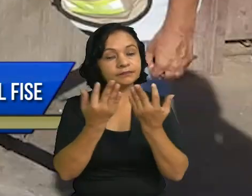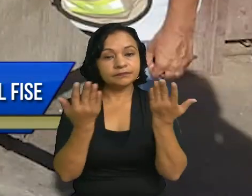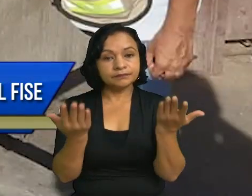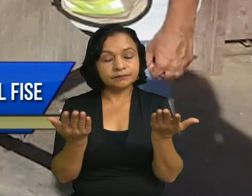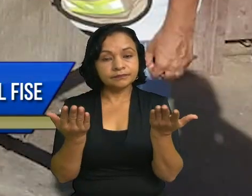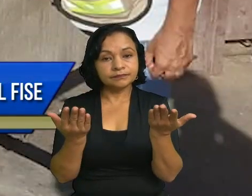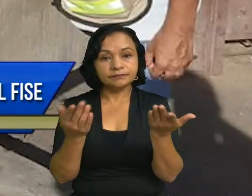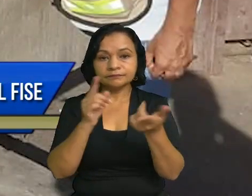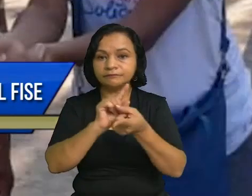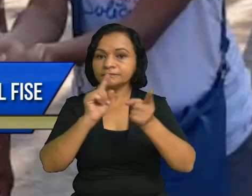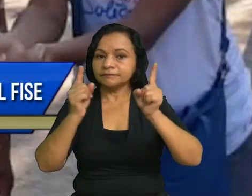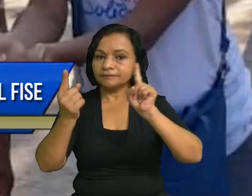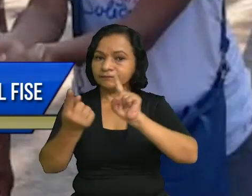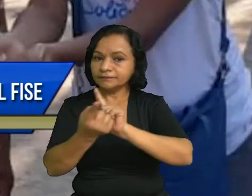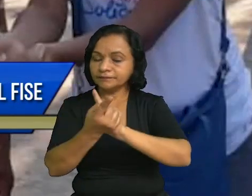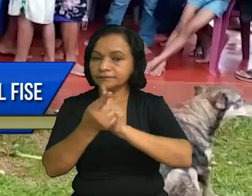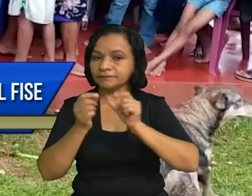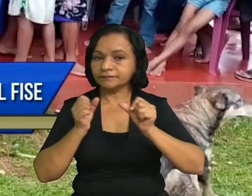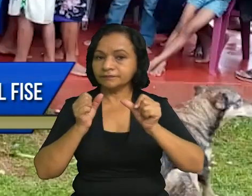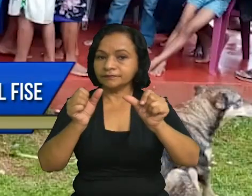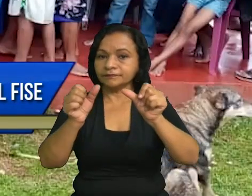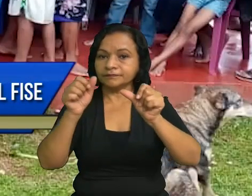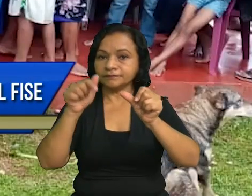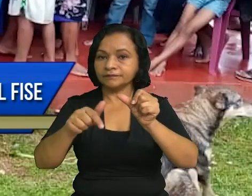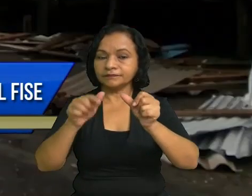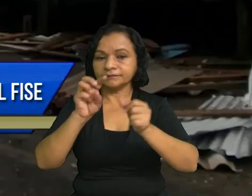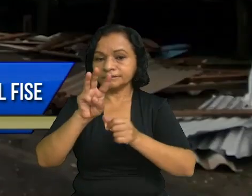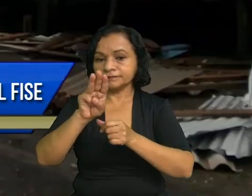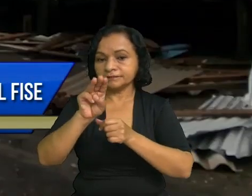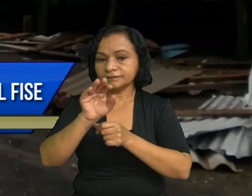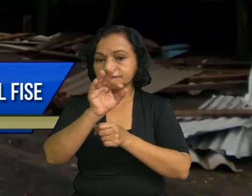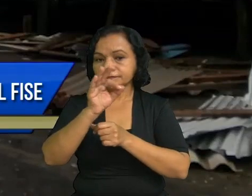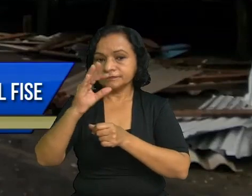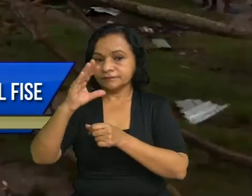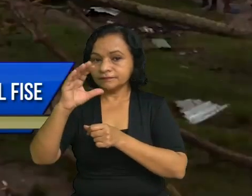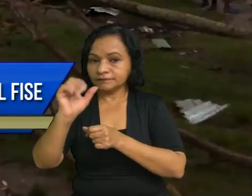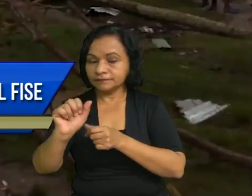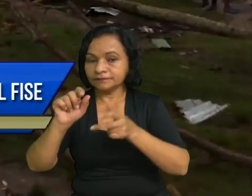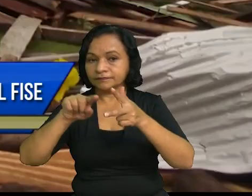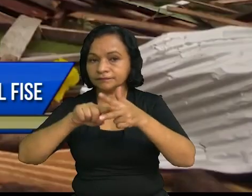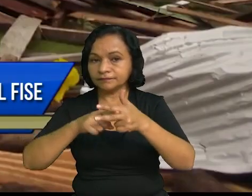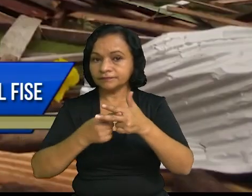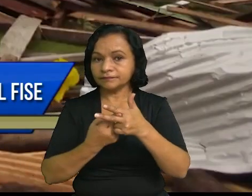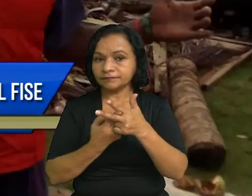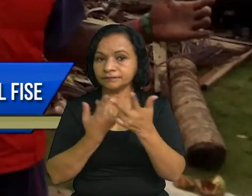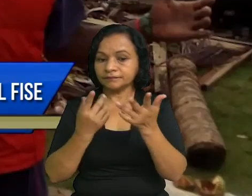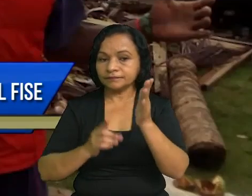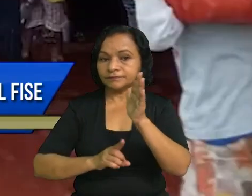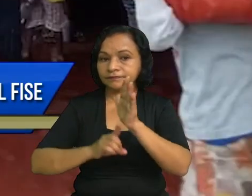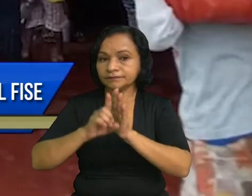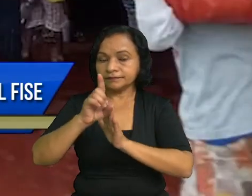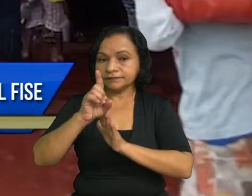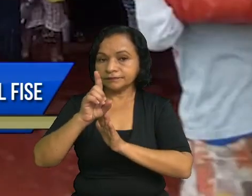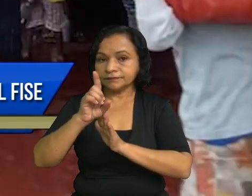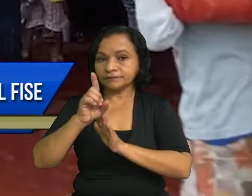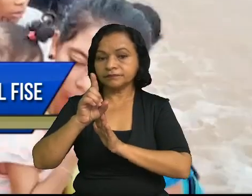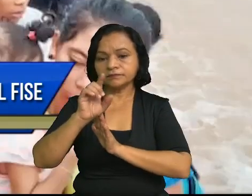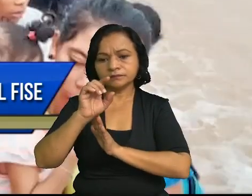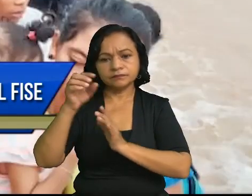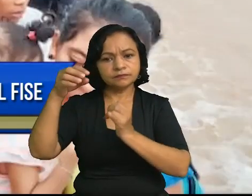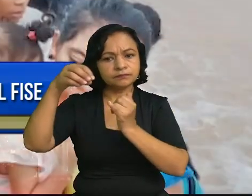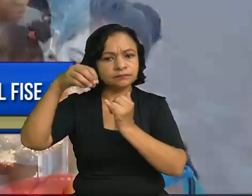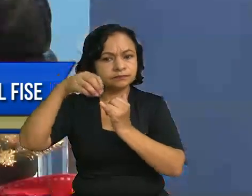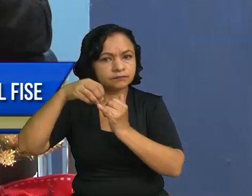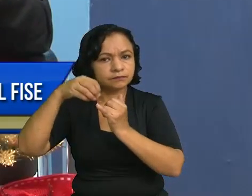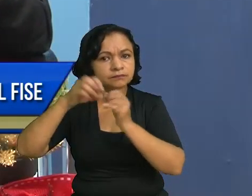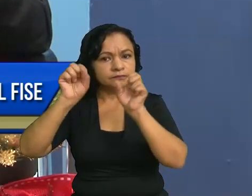cambiar emprender incluso ahí entra el mezcla con su iniciativa y el desarrollo de que con el inatec que